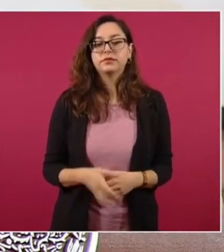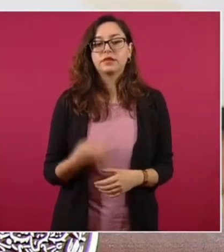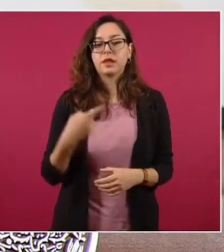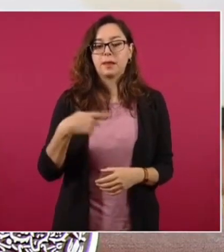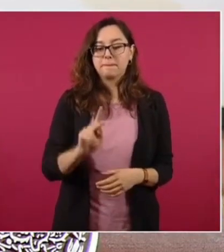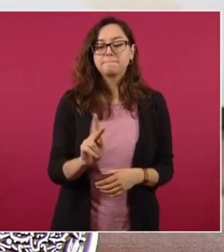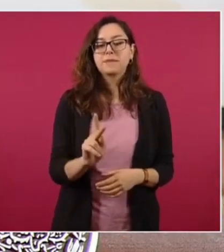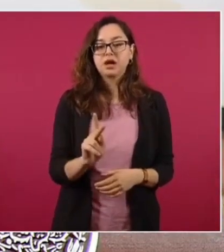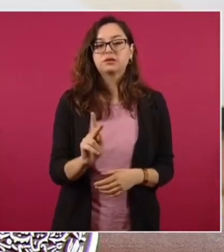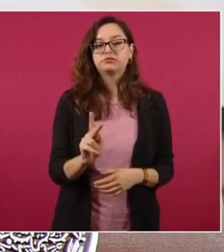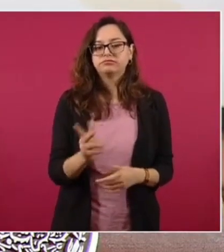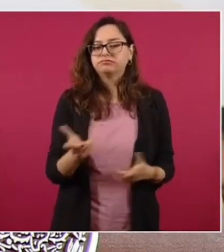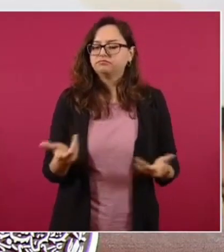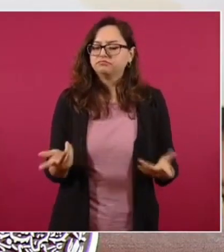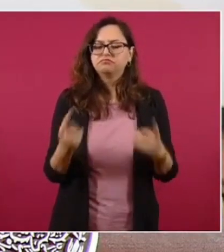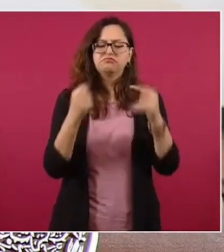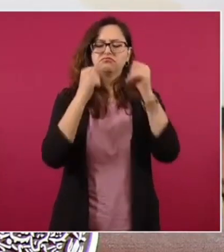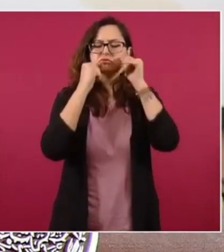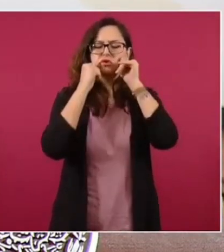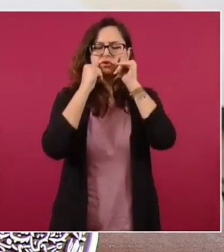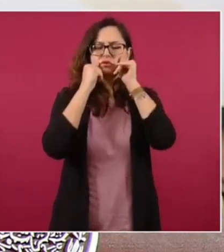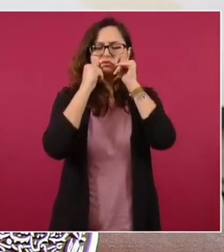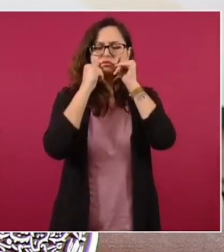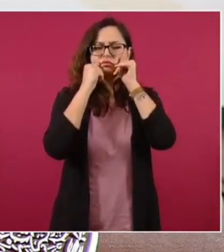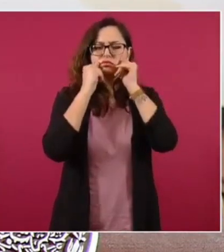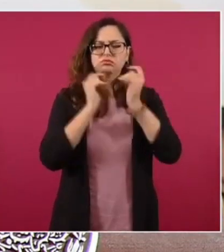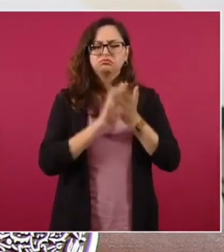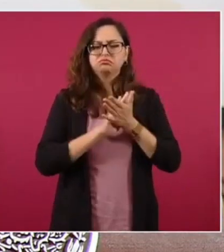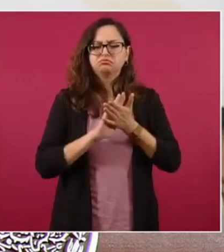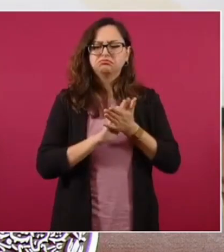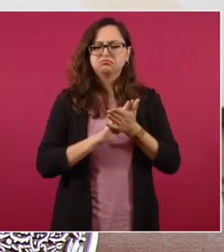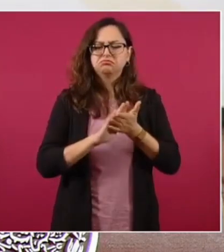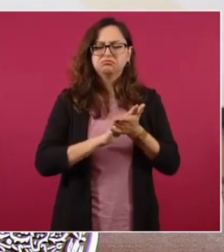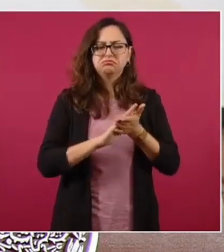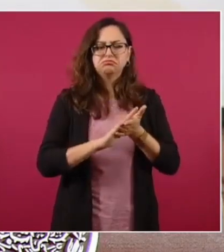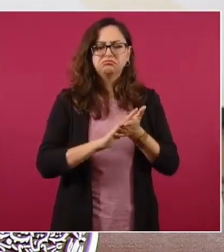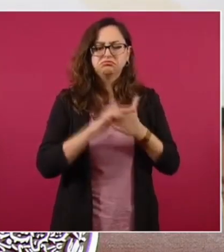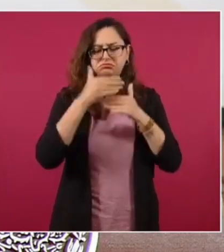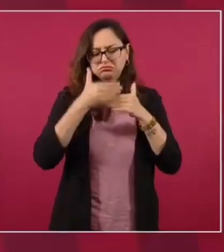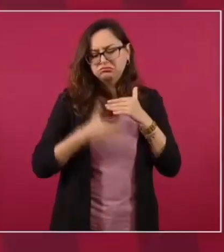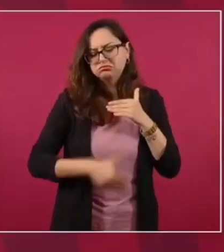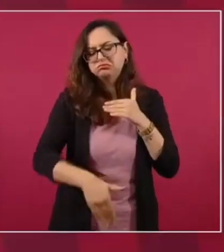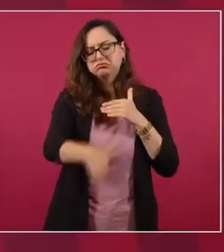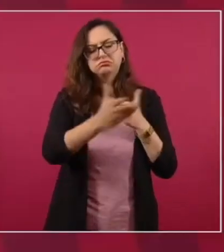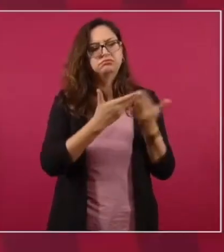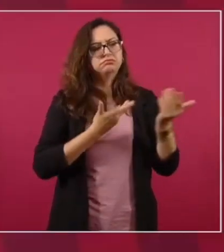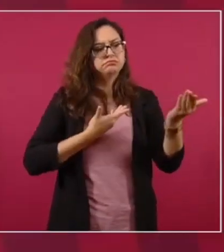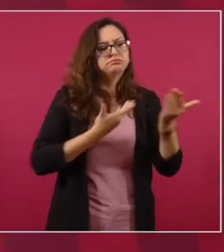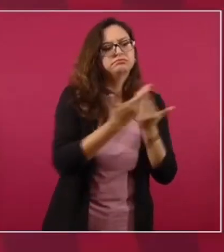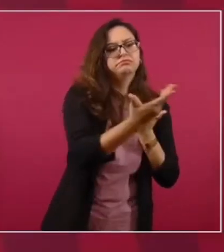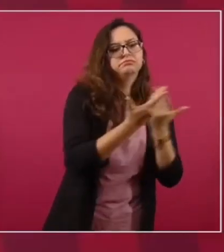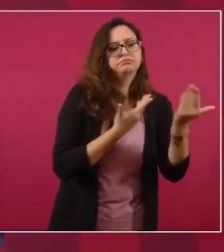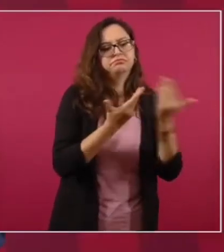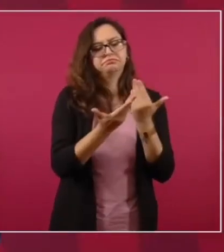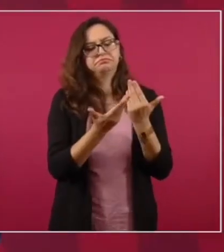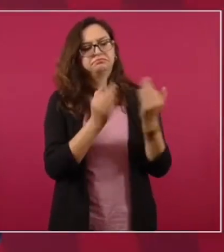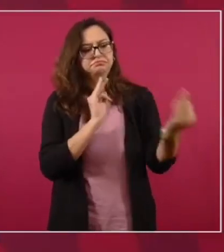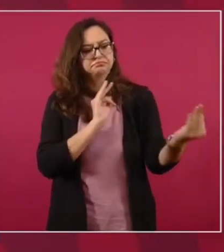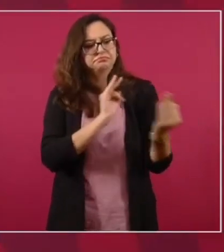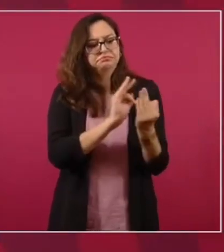tenemos que buscar y mantener una relación de buena